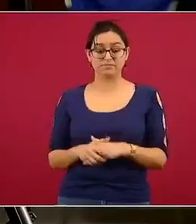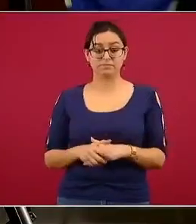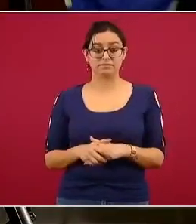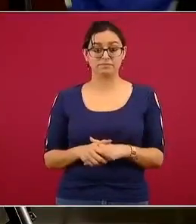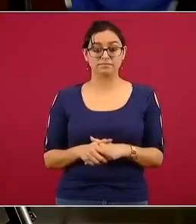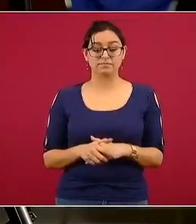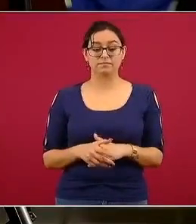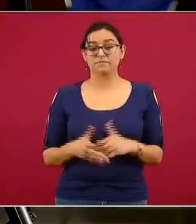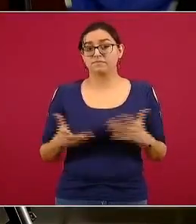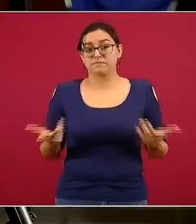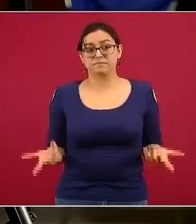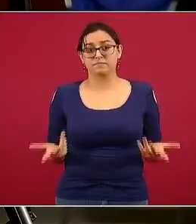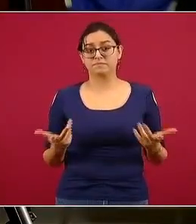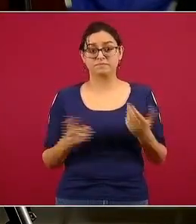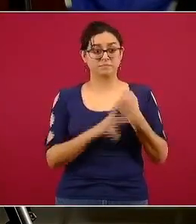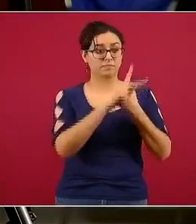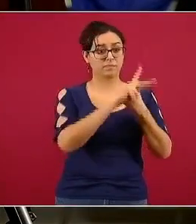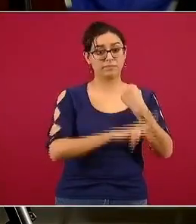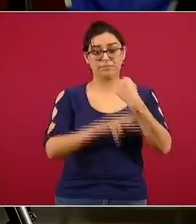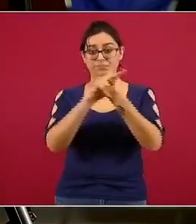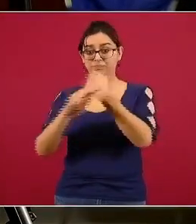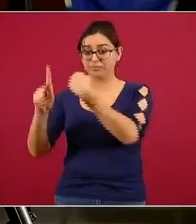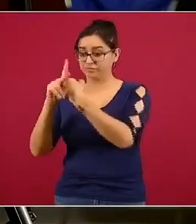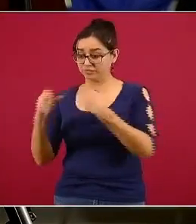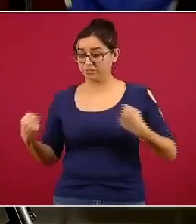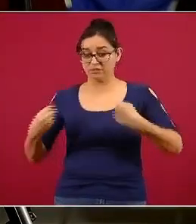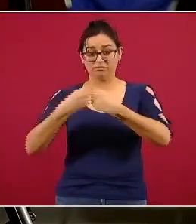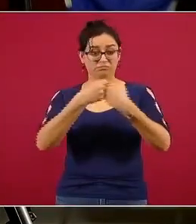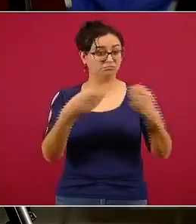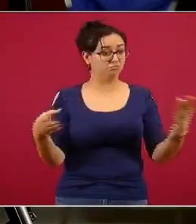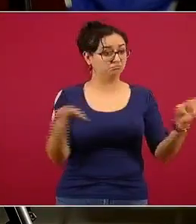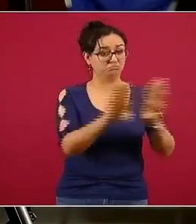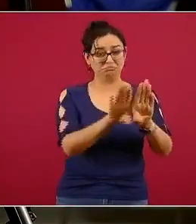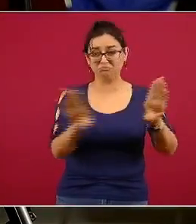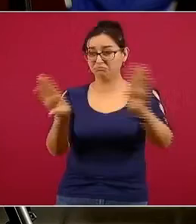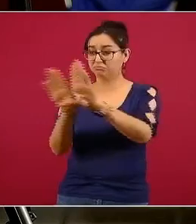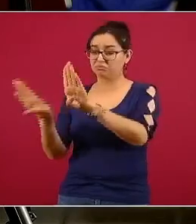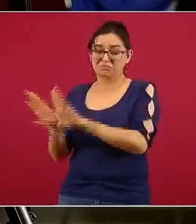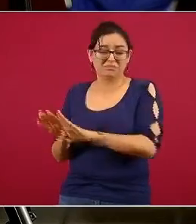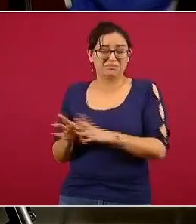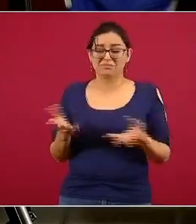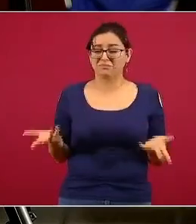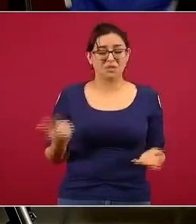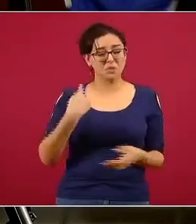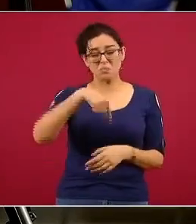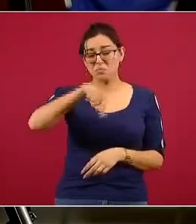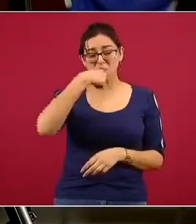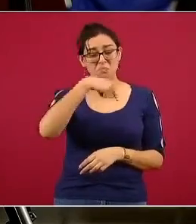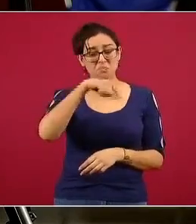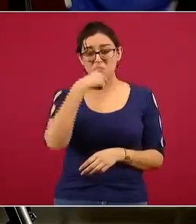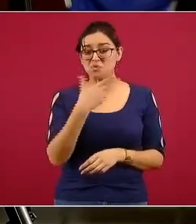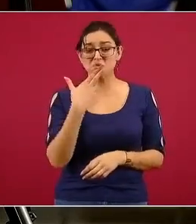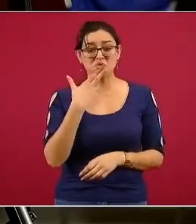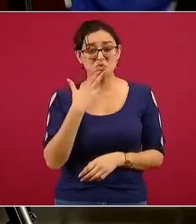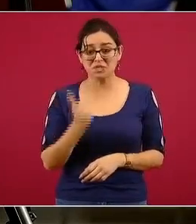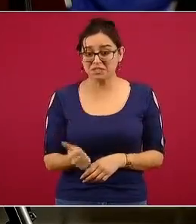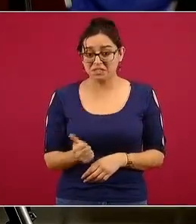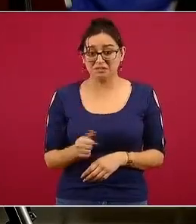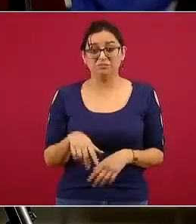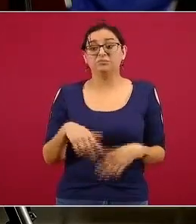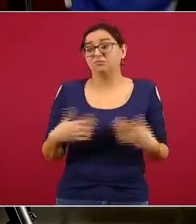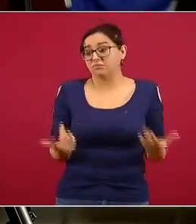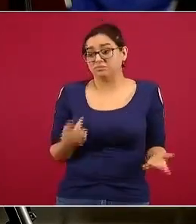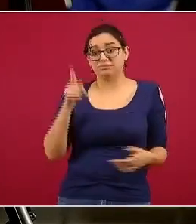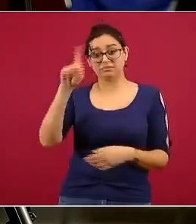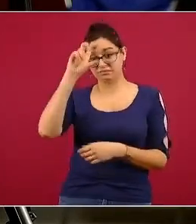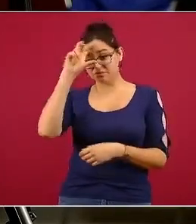las fronteras, y ahí en el estudio describe perfectamente que hay localidades de Europa que con esta restricción aún ya tienen la nueva